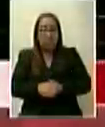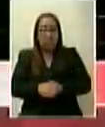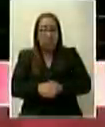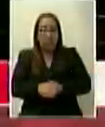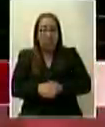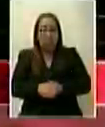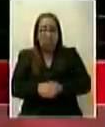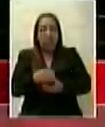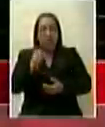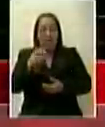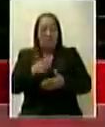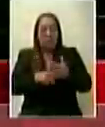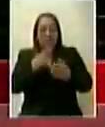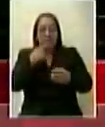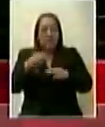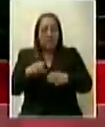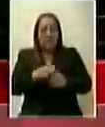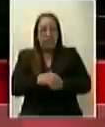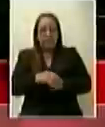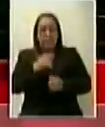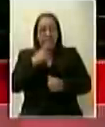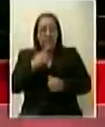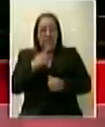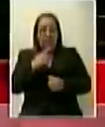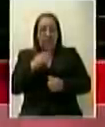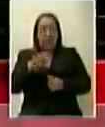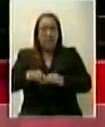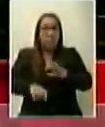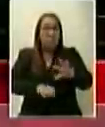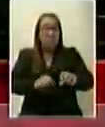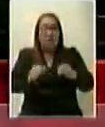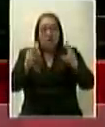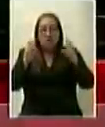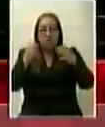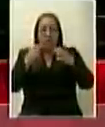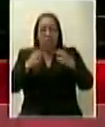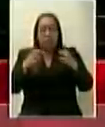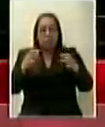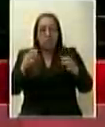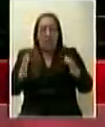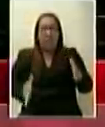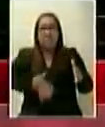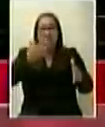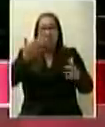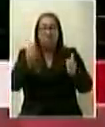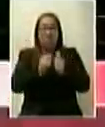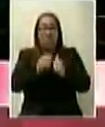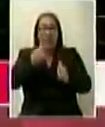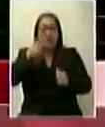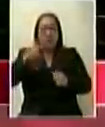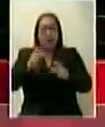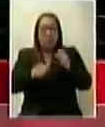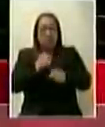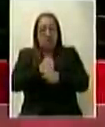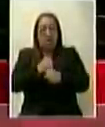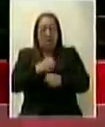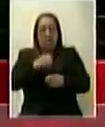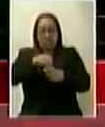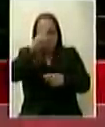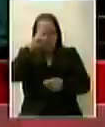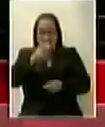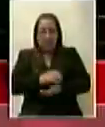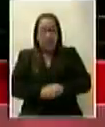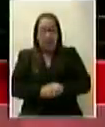lo ratifico porque lo que se está haciendo es un manoseo político asqueroso de las necesidades de los trabajadores en el Perú.